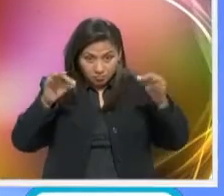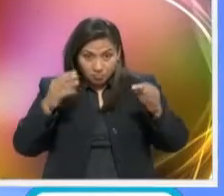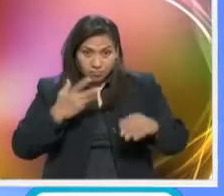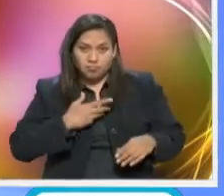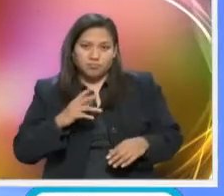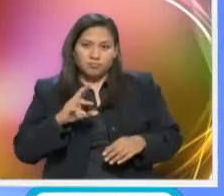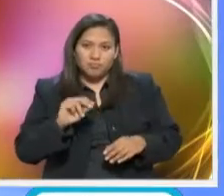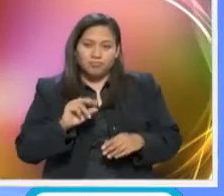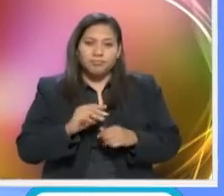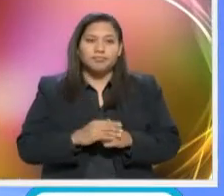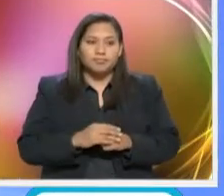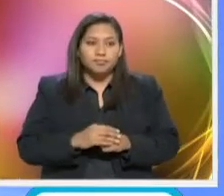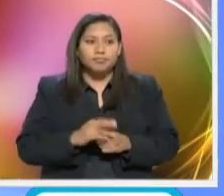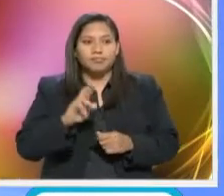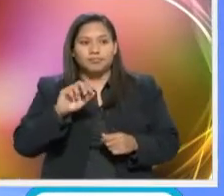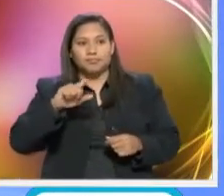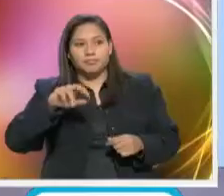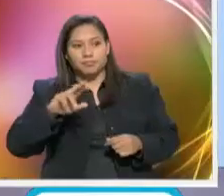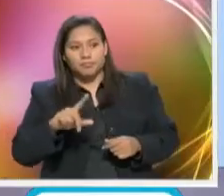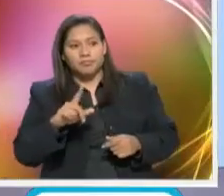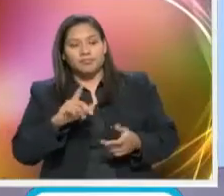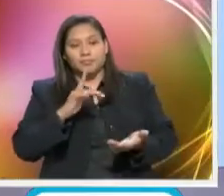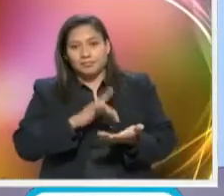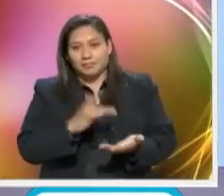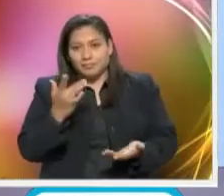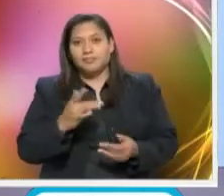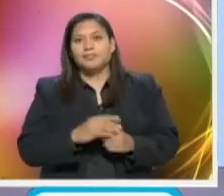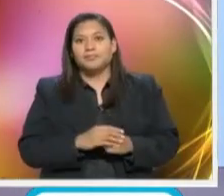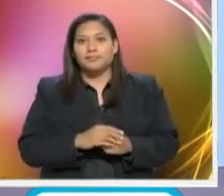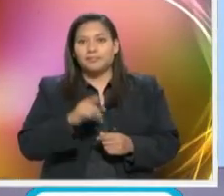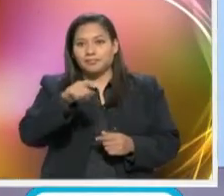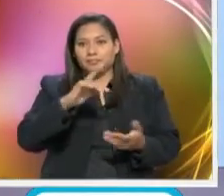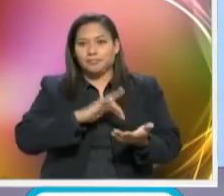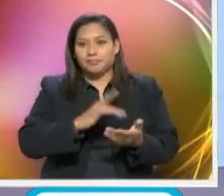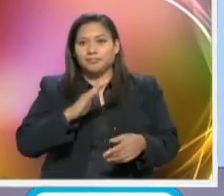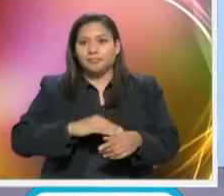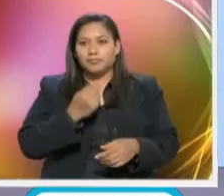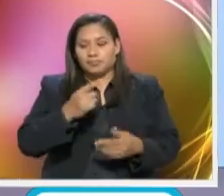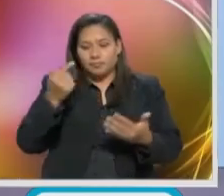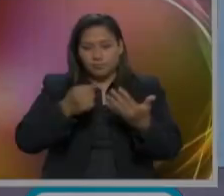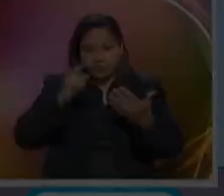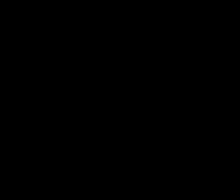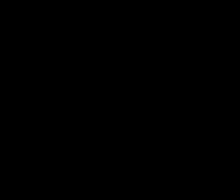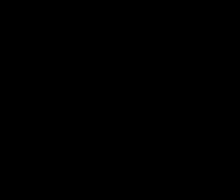está. Exacto. Pues sí, hay que tener cuidado. Muchas gracias. No, hombre, muchas gracias a ti. Gracias por estas recomendaciones.